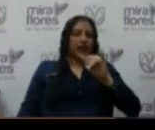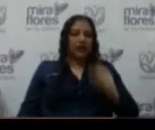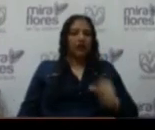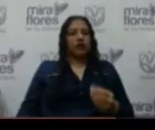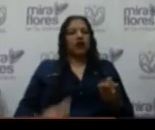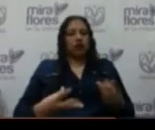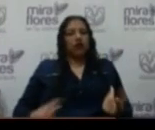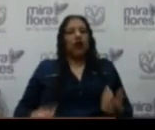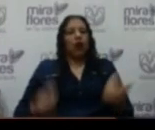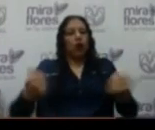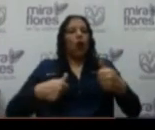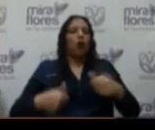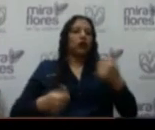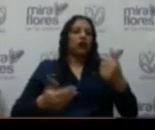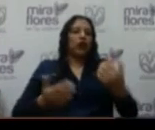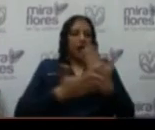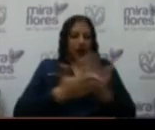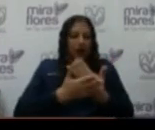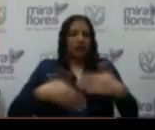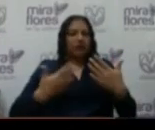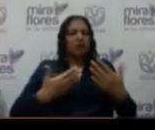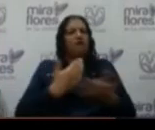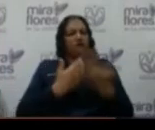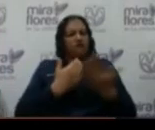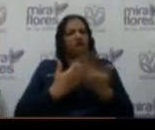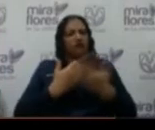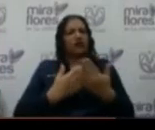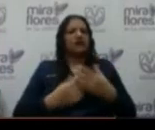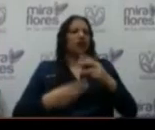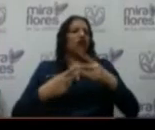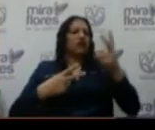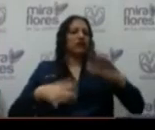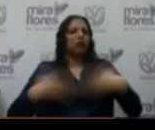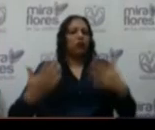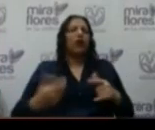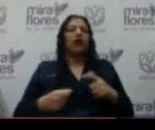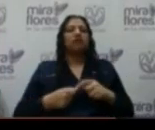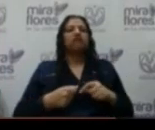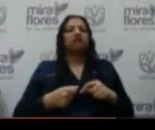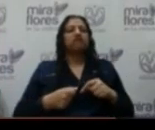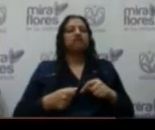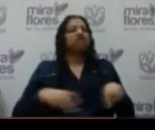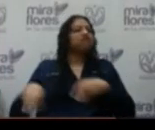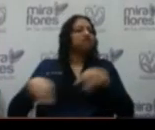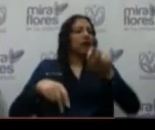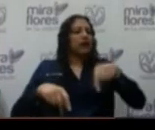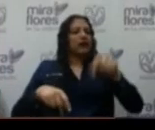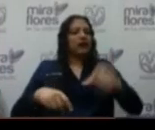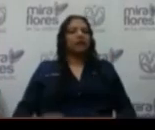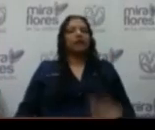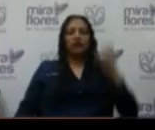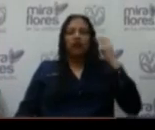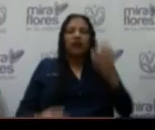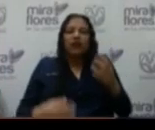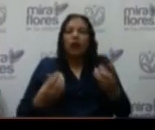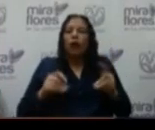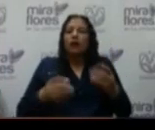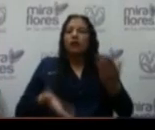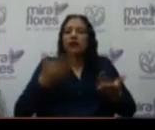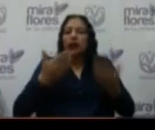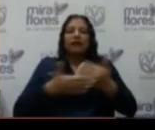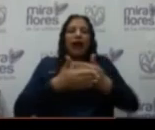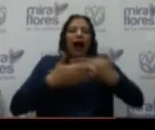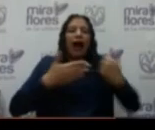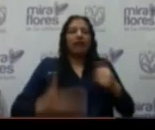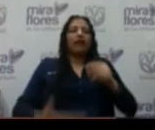público que facilitará el traslado de nuestros vecinos dentro del distrito y que debe entrar en funcionamiento antes